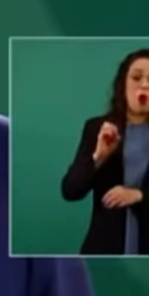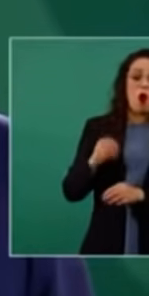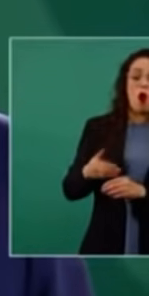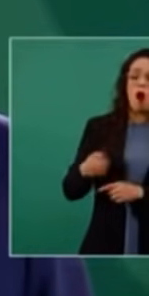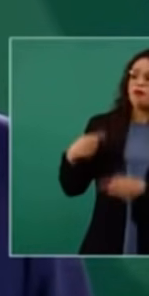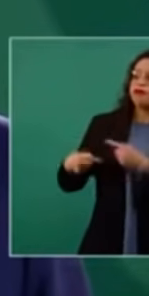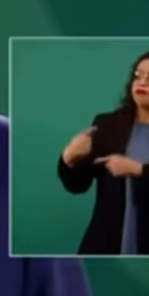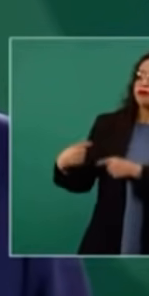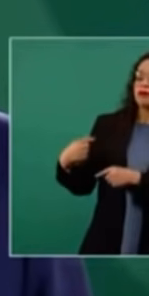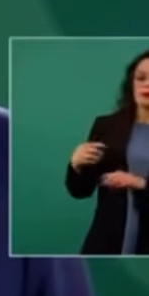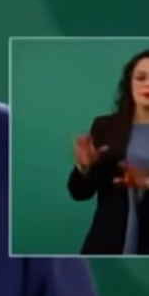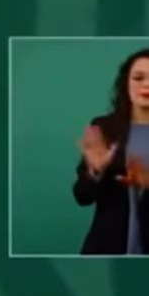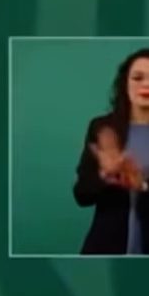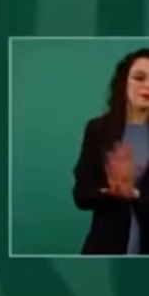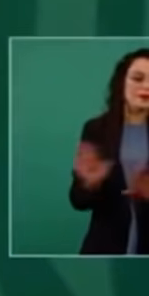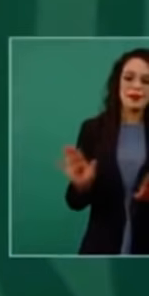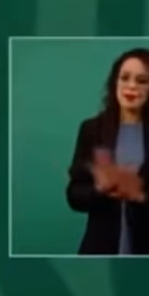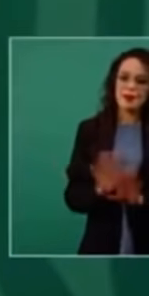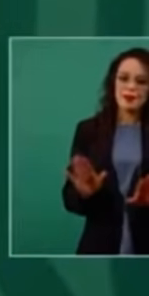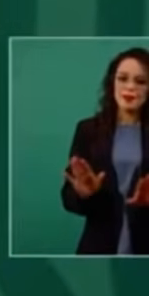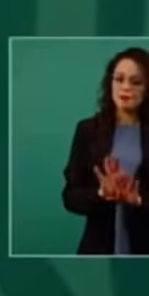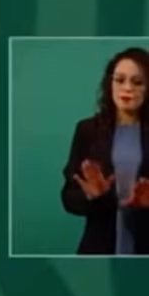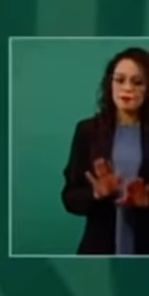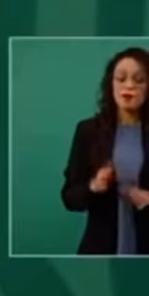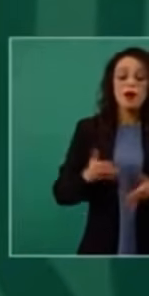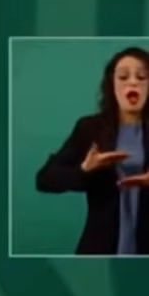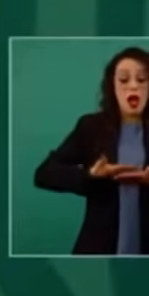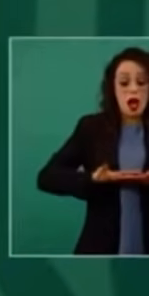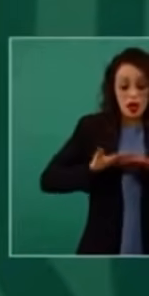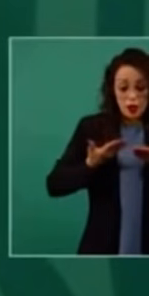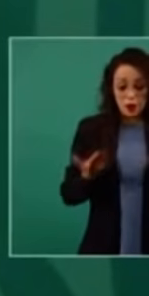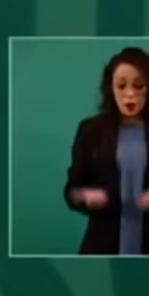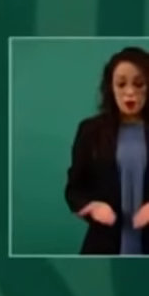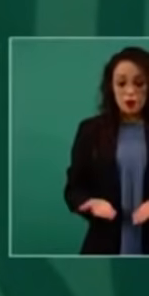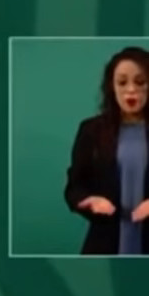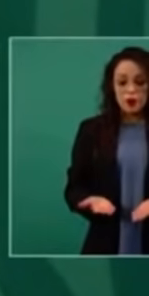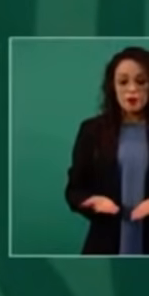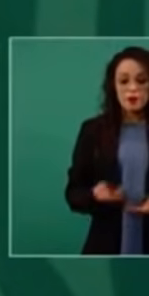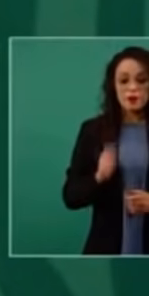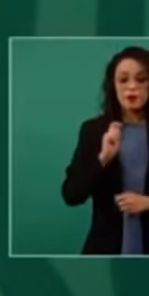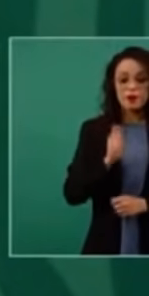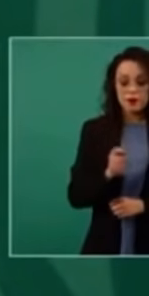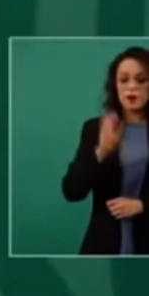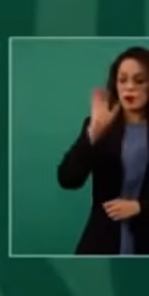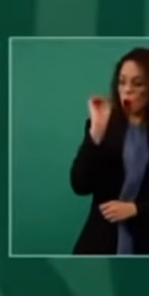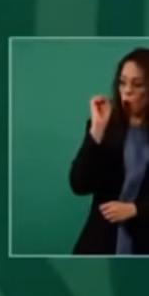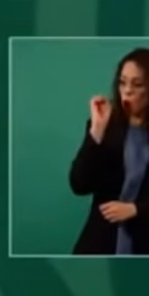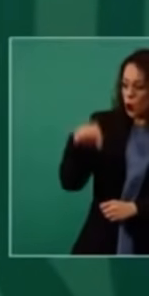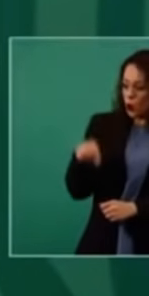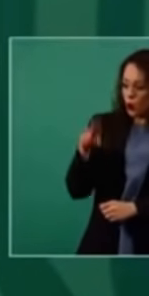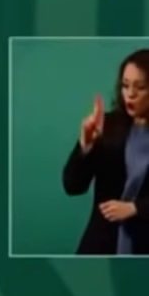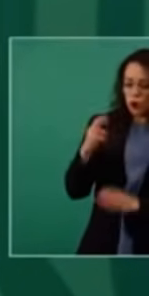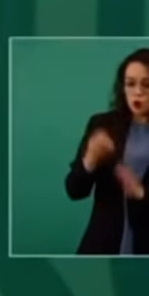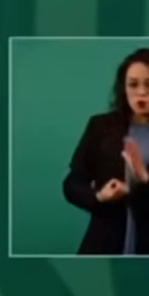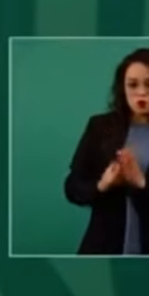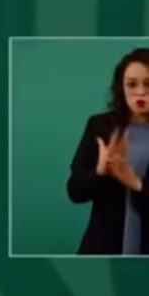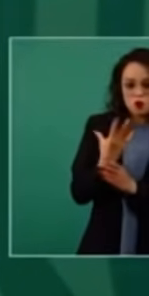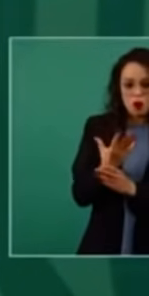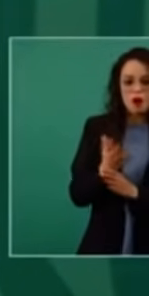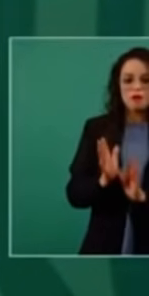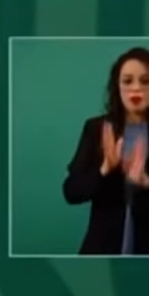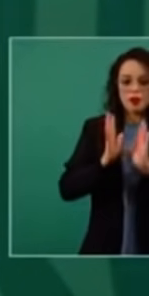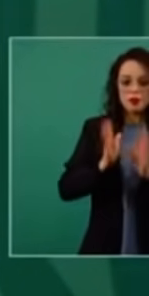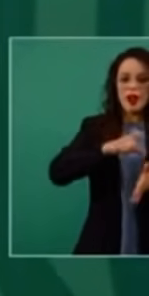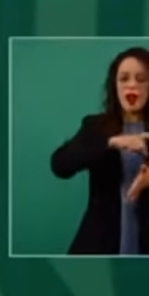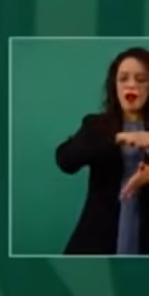Cada mañanera es como dar una clase a todo el pueblo peruano. Es un gran maestro, un gran pedagogo. Y es un maestro también para los